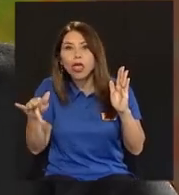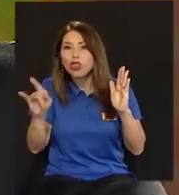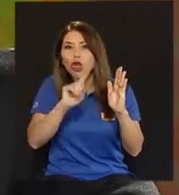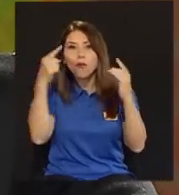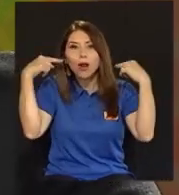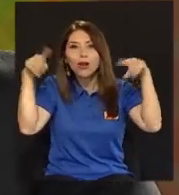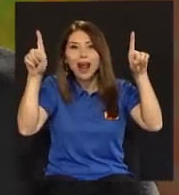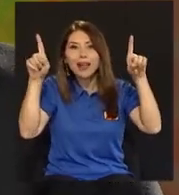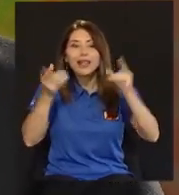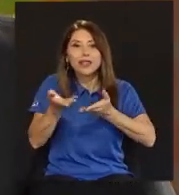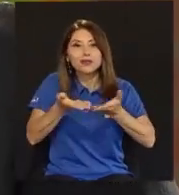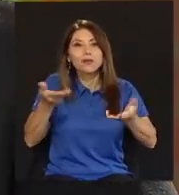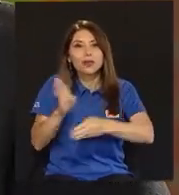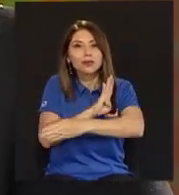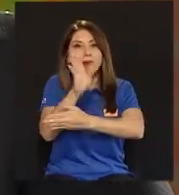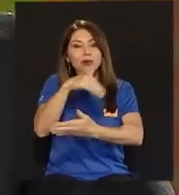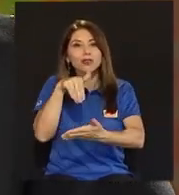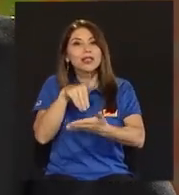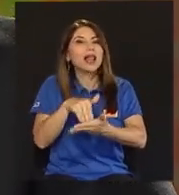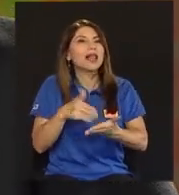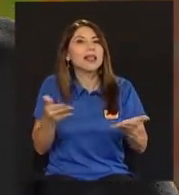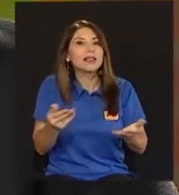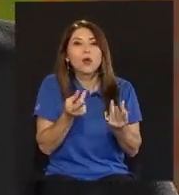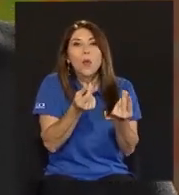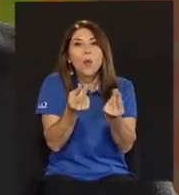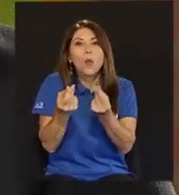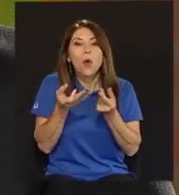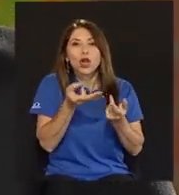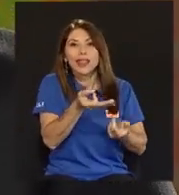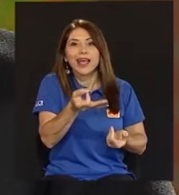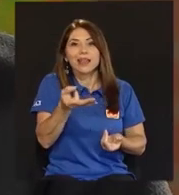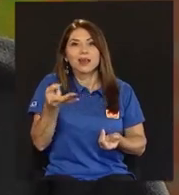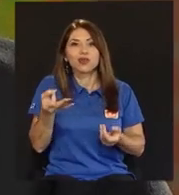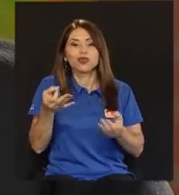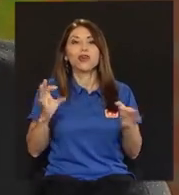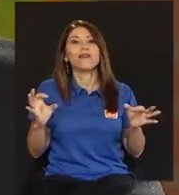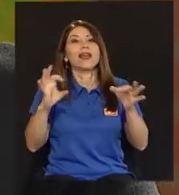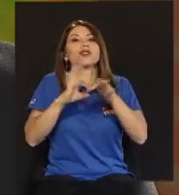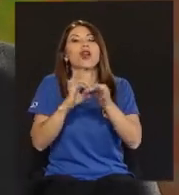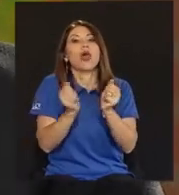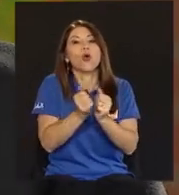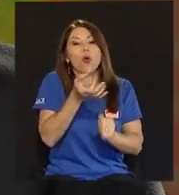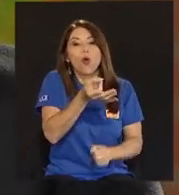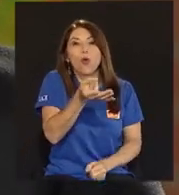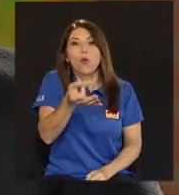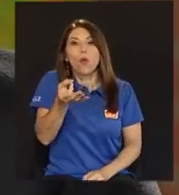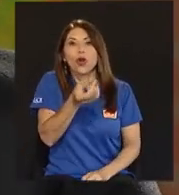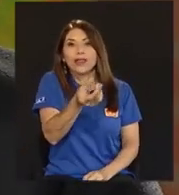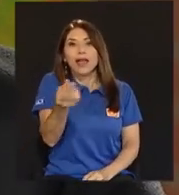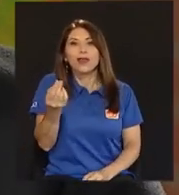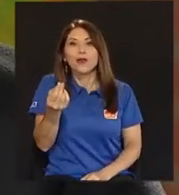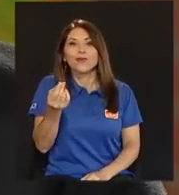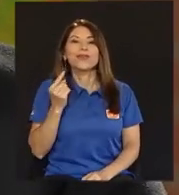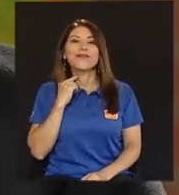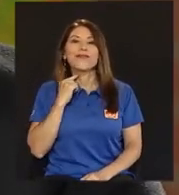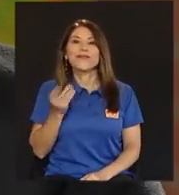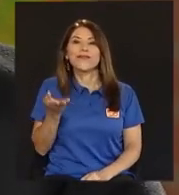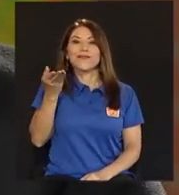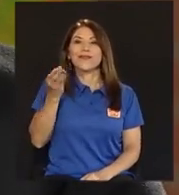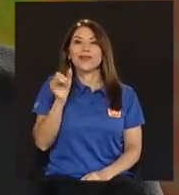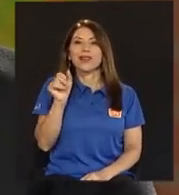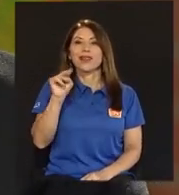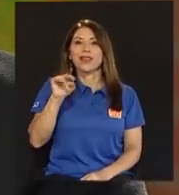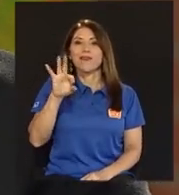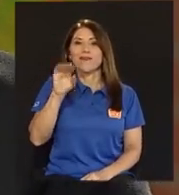son monetarios, y entonces lo que es relacionado con lo monetario es la inflación. Entonces, para eso está, digamos, si existe